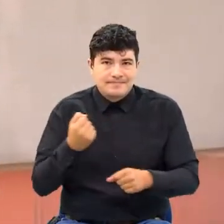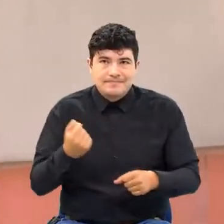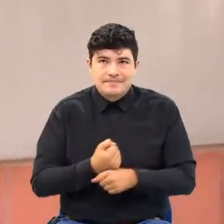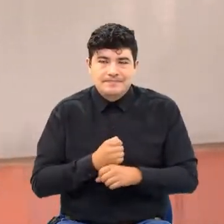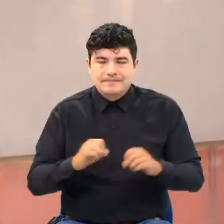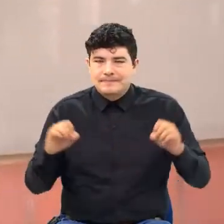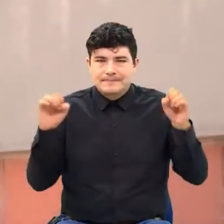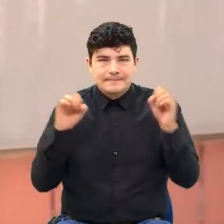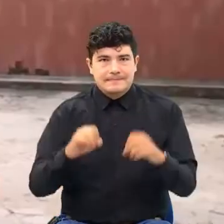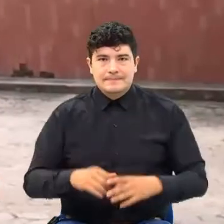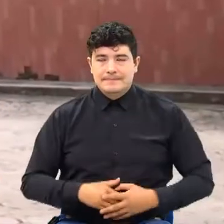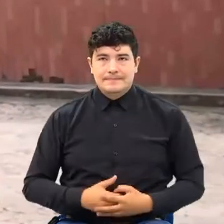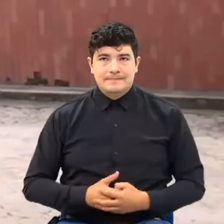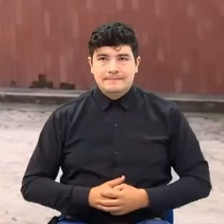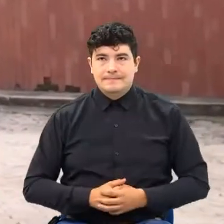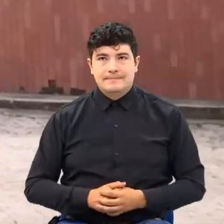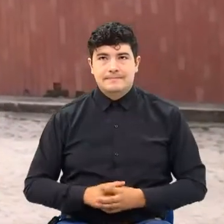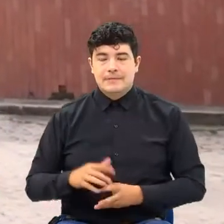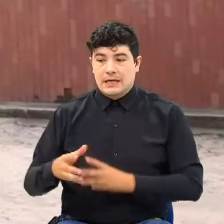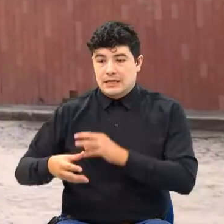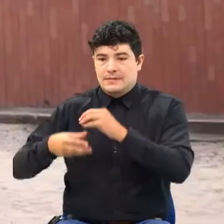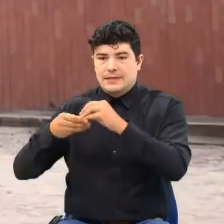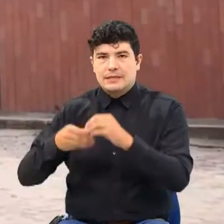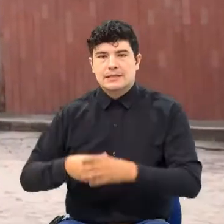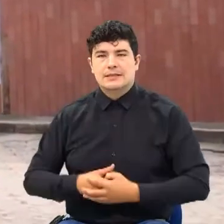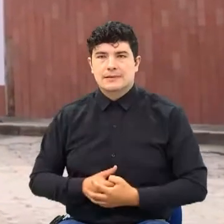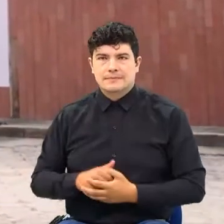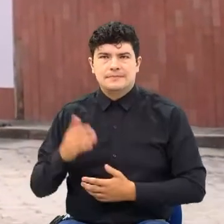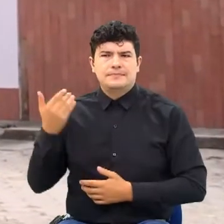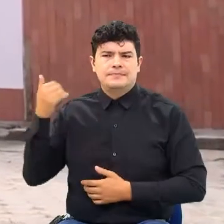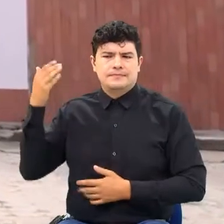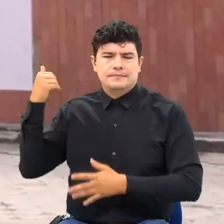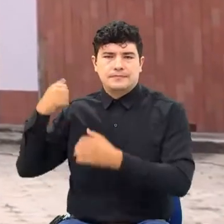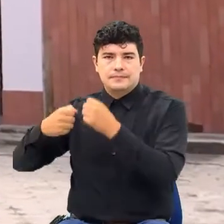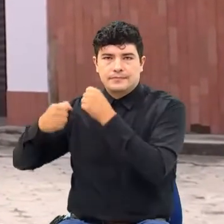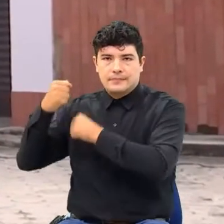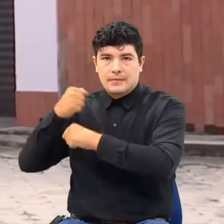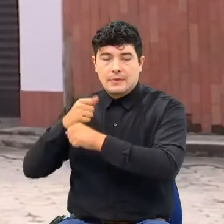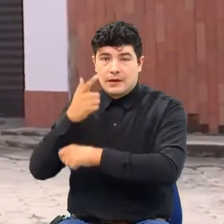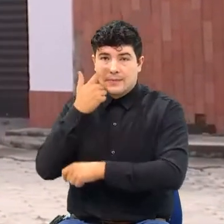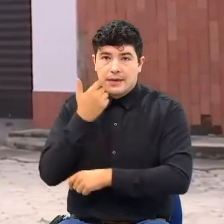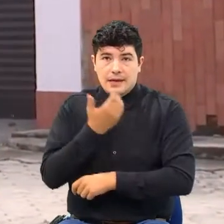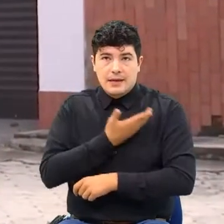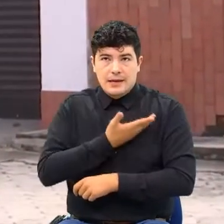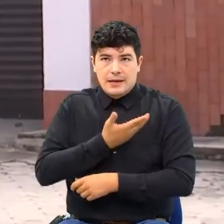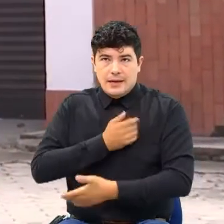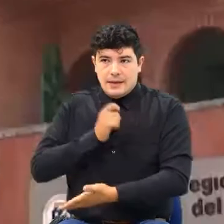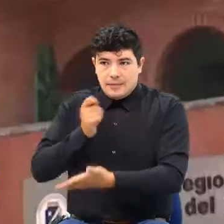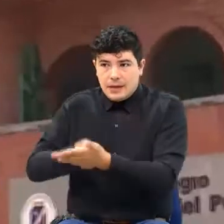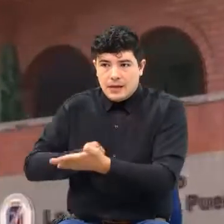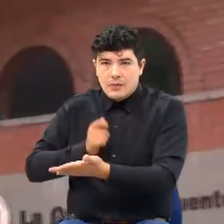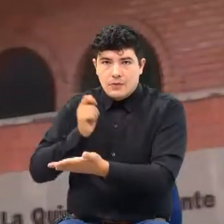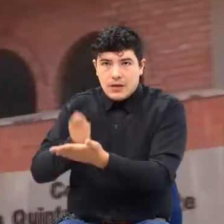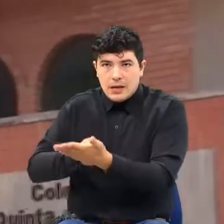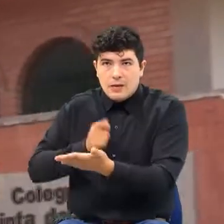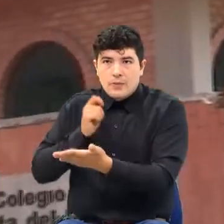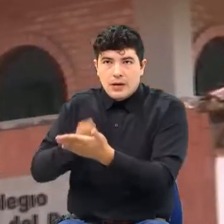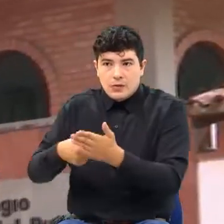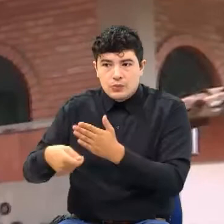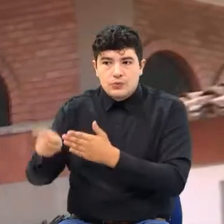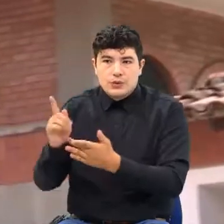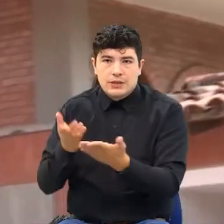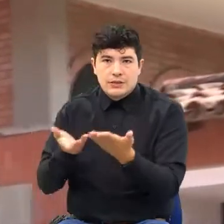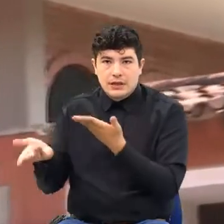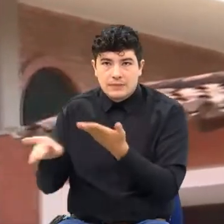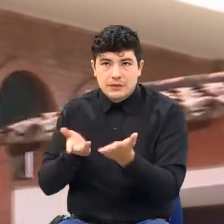y administrativo. Asimismo, detallan que desde hace varios años los padres de familia no han cancelado los servicios educativos que